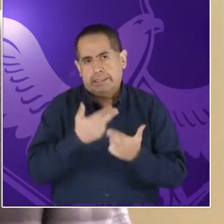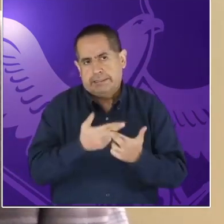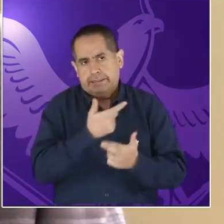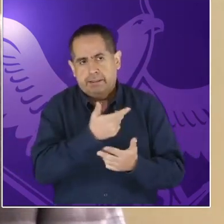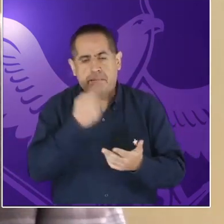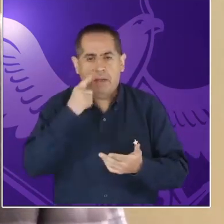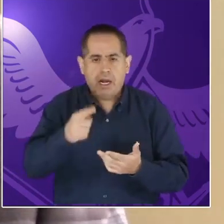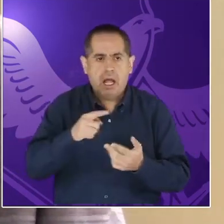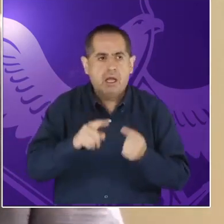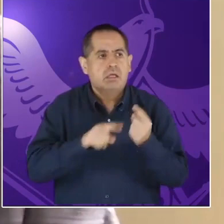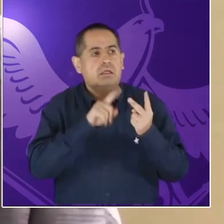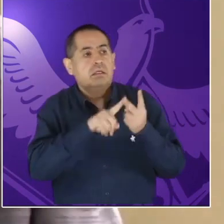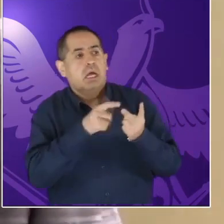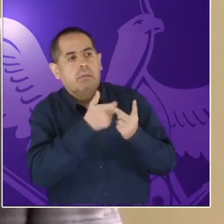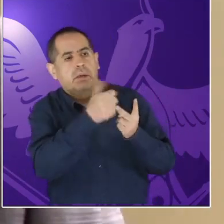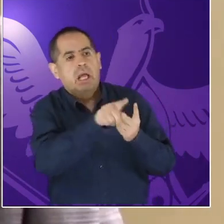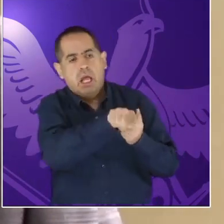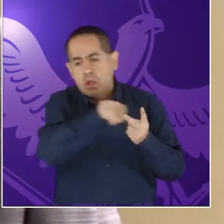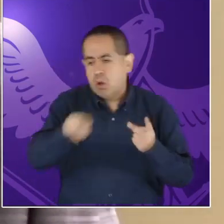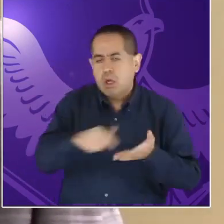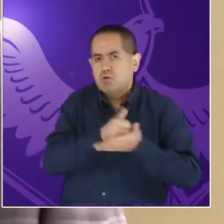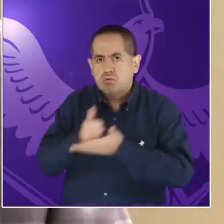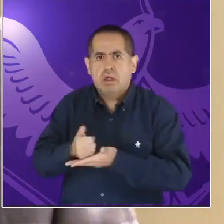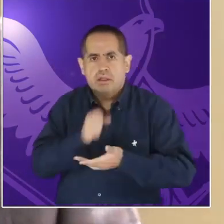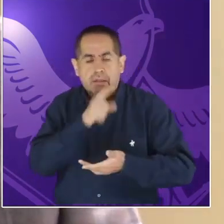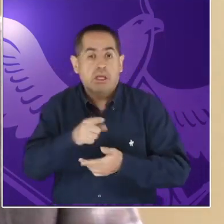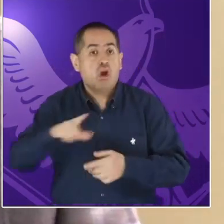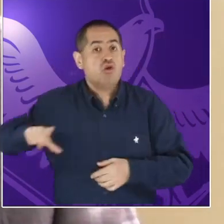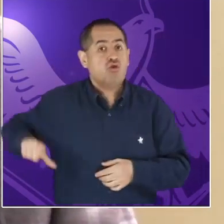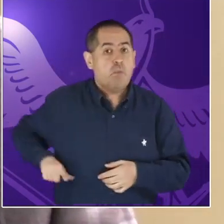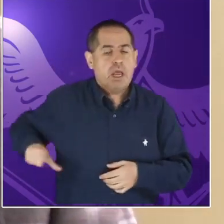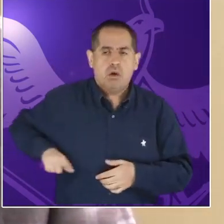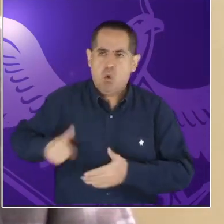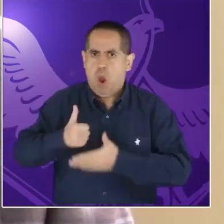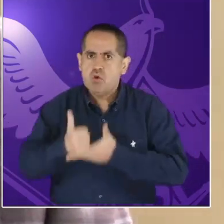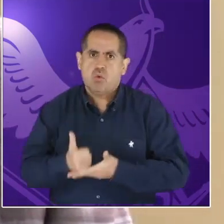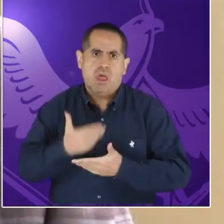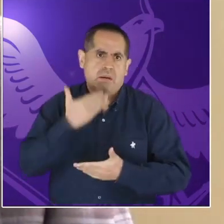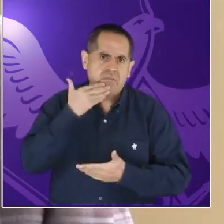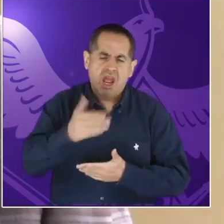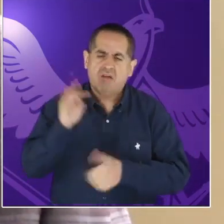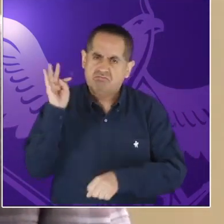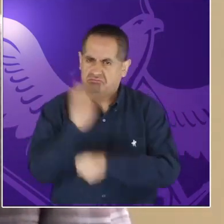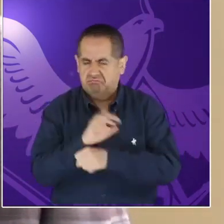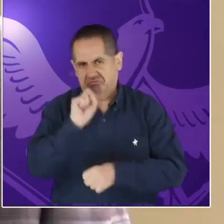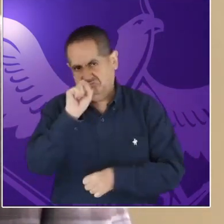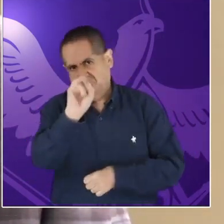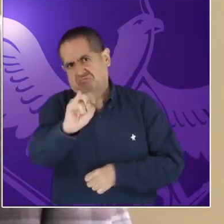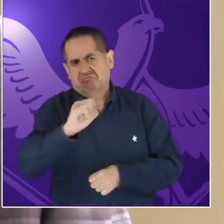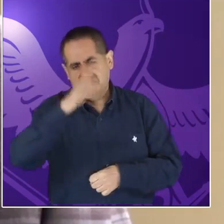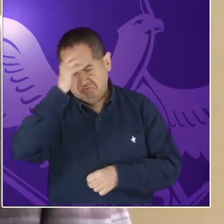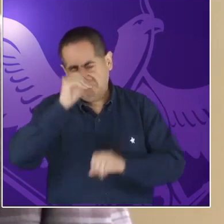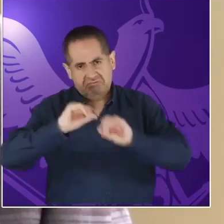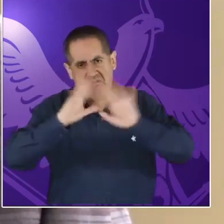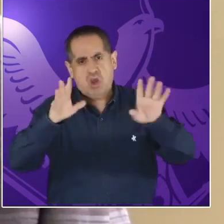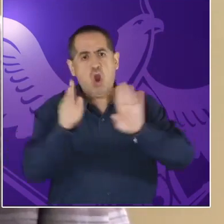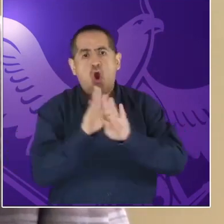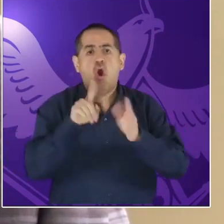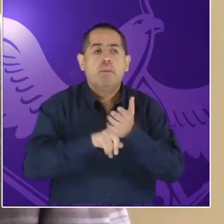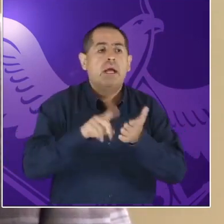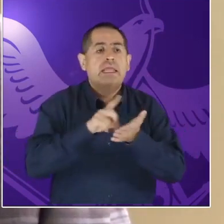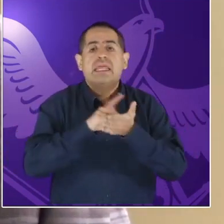eso es muy importante, pues la intervención de un tercero, ¿no? La intervención de un tercero que es el Estado, que finalmente decide